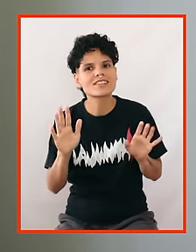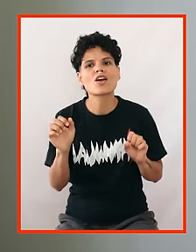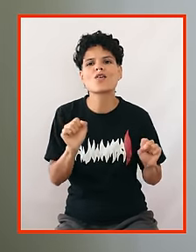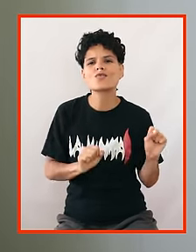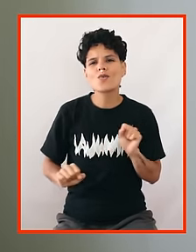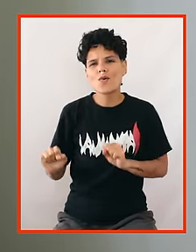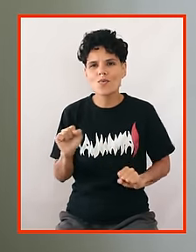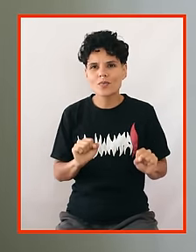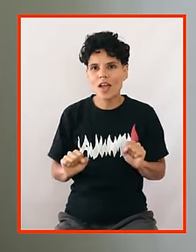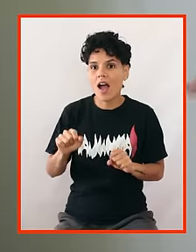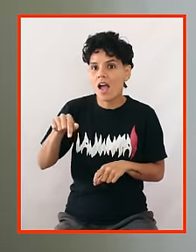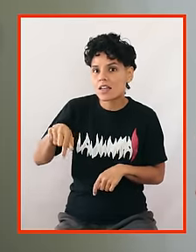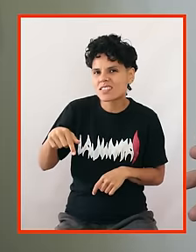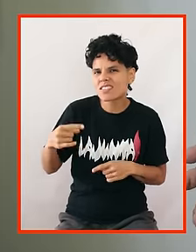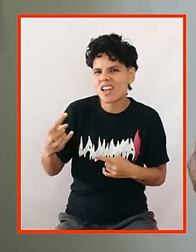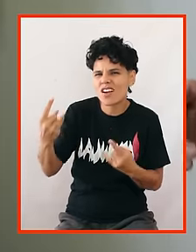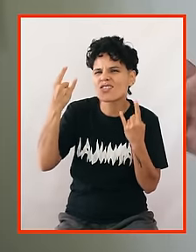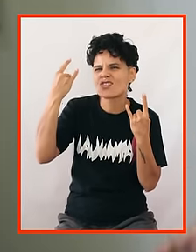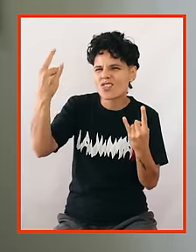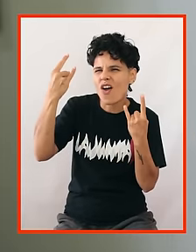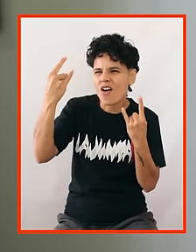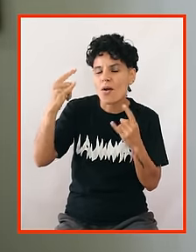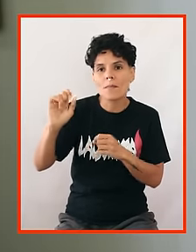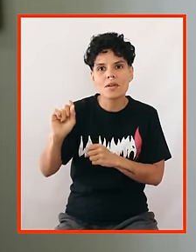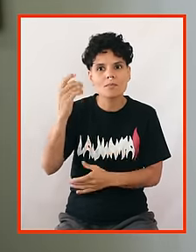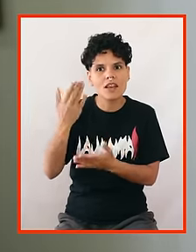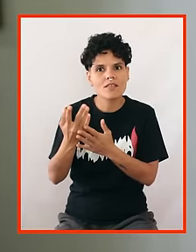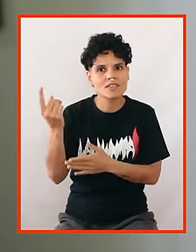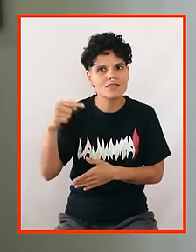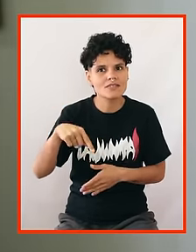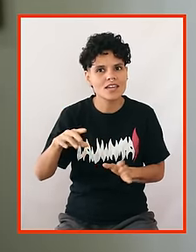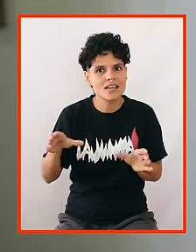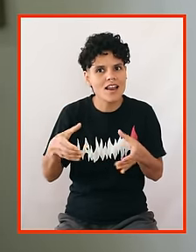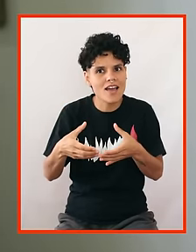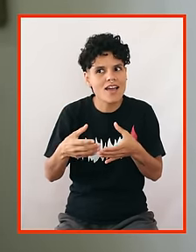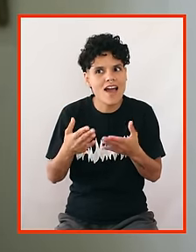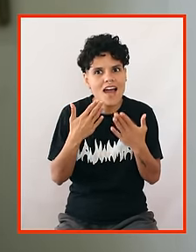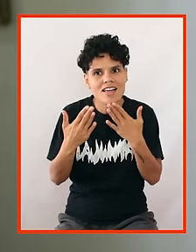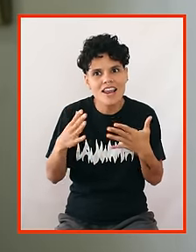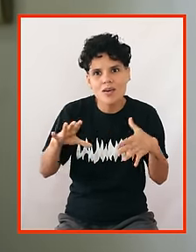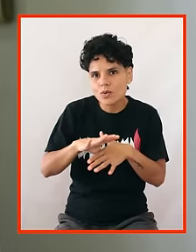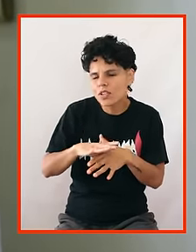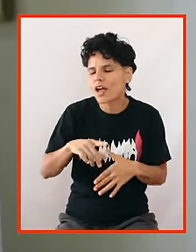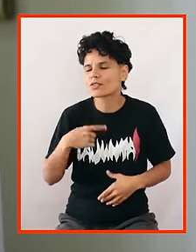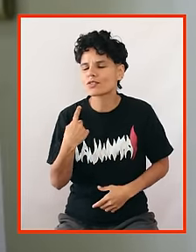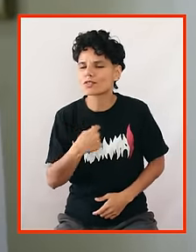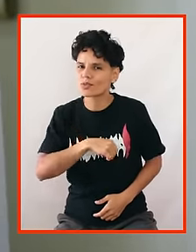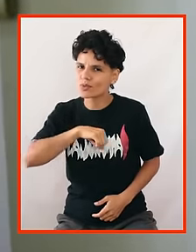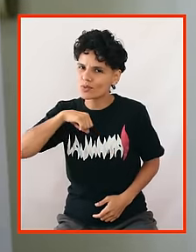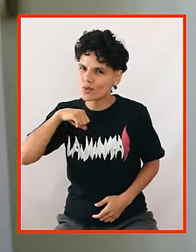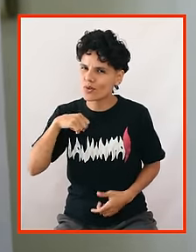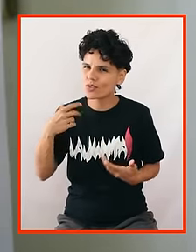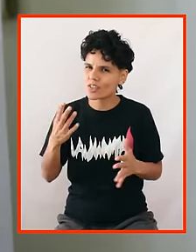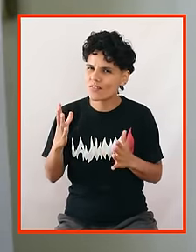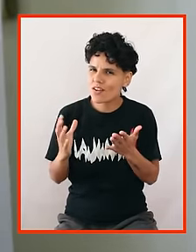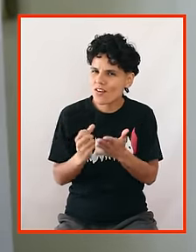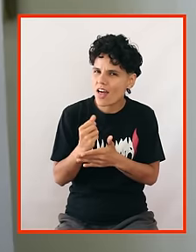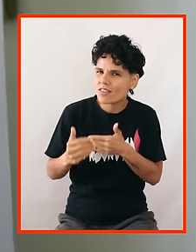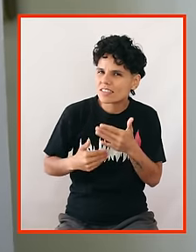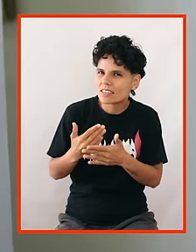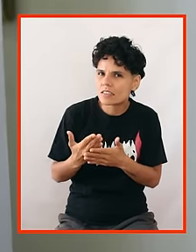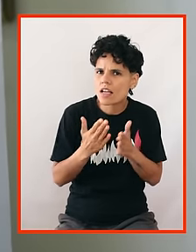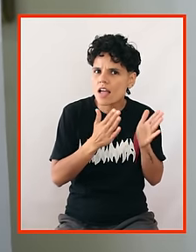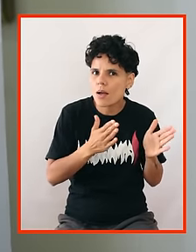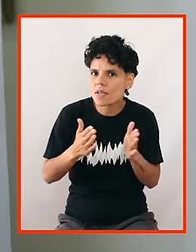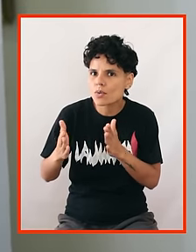el 2024 con la primera banda rock que viene a la Junta. Y estamos orgullosos de nosotros mismos, de haber llegado a